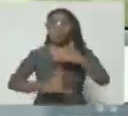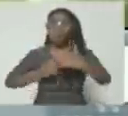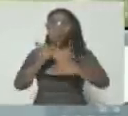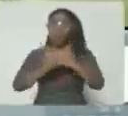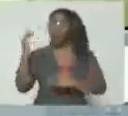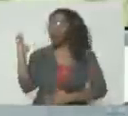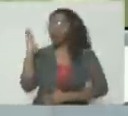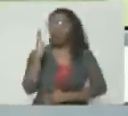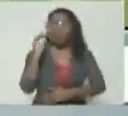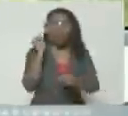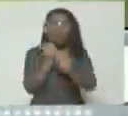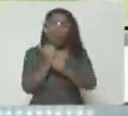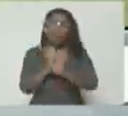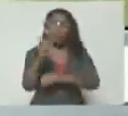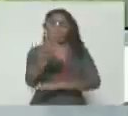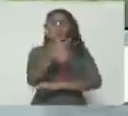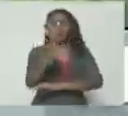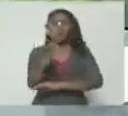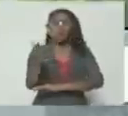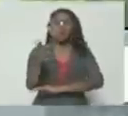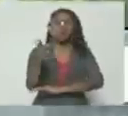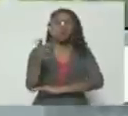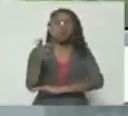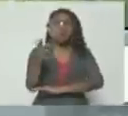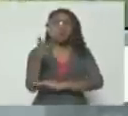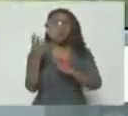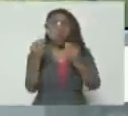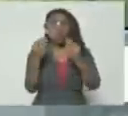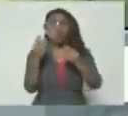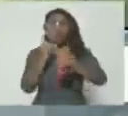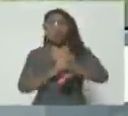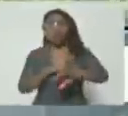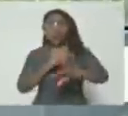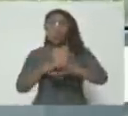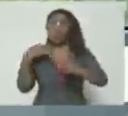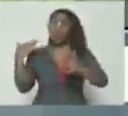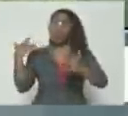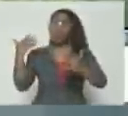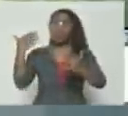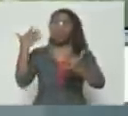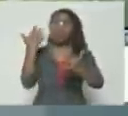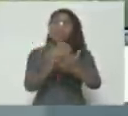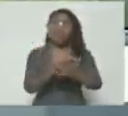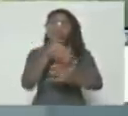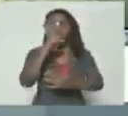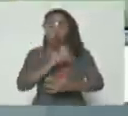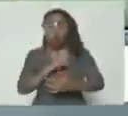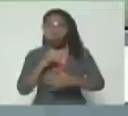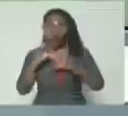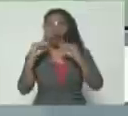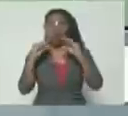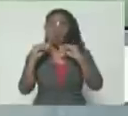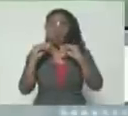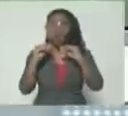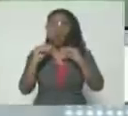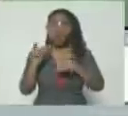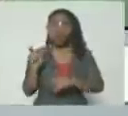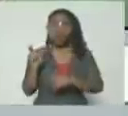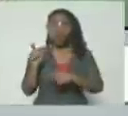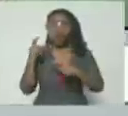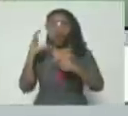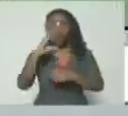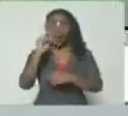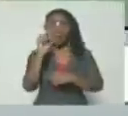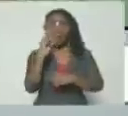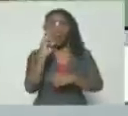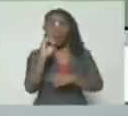veníamos trabajando desde hace bastante tiempo, años, hablando con los camaroneros del país,